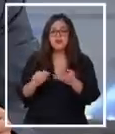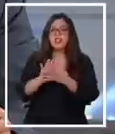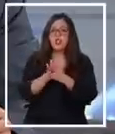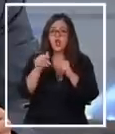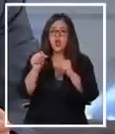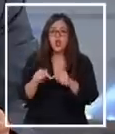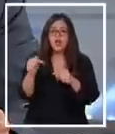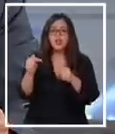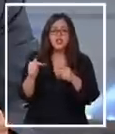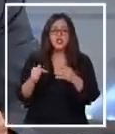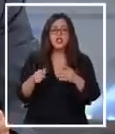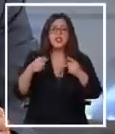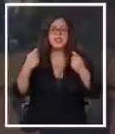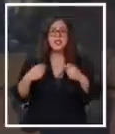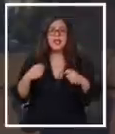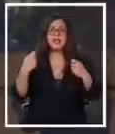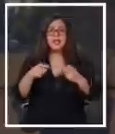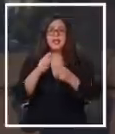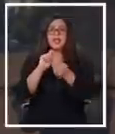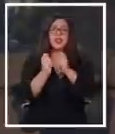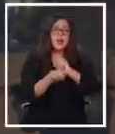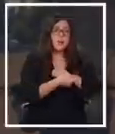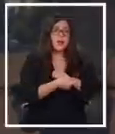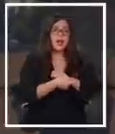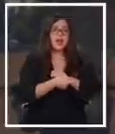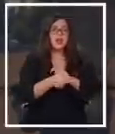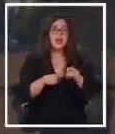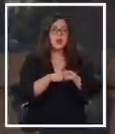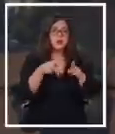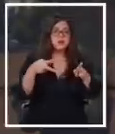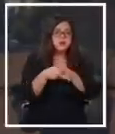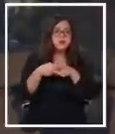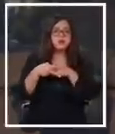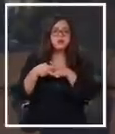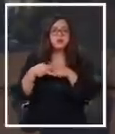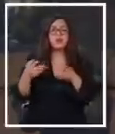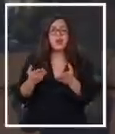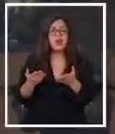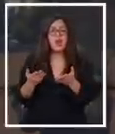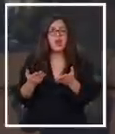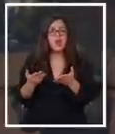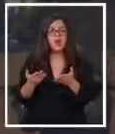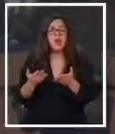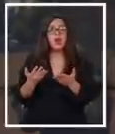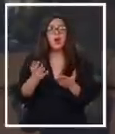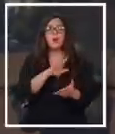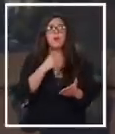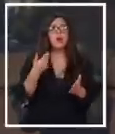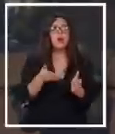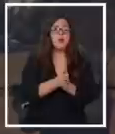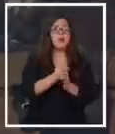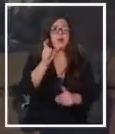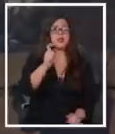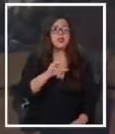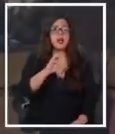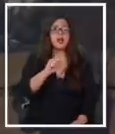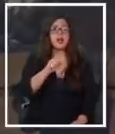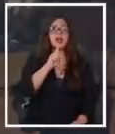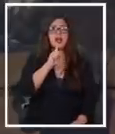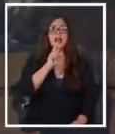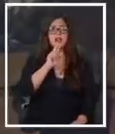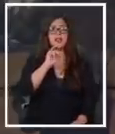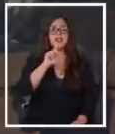todos esos intentos de cambiar la lógica fueron frustrados también por uno el asesinato de catrillanca otro por